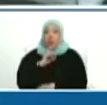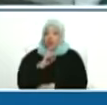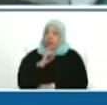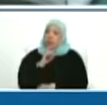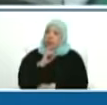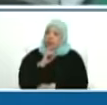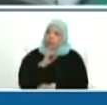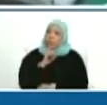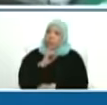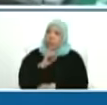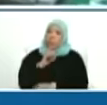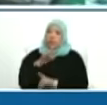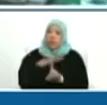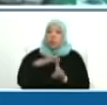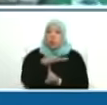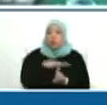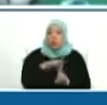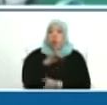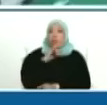Pariendo.